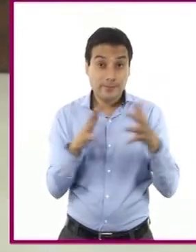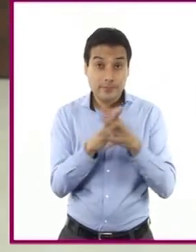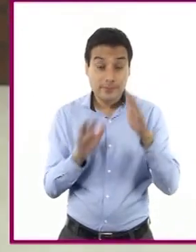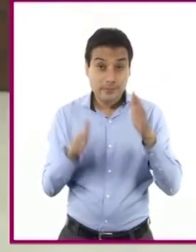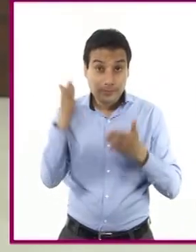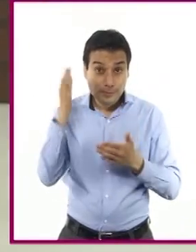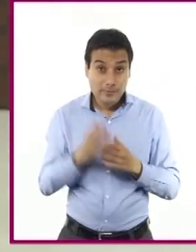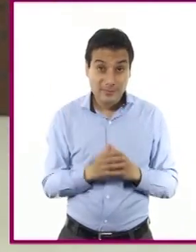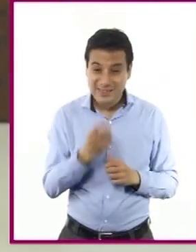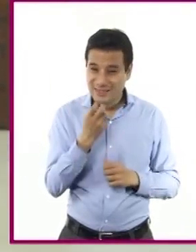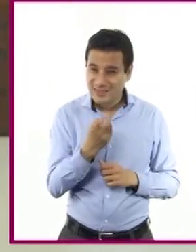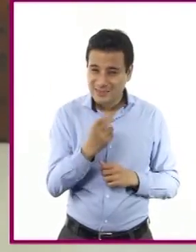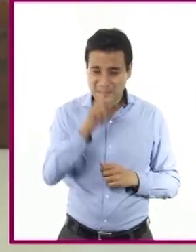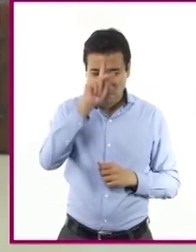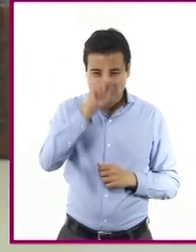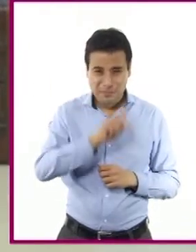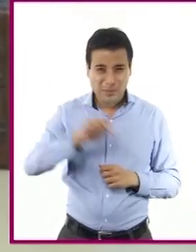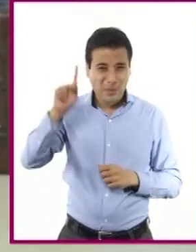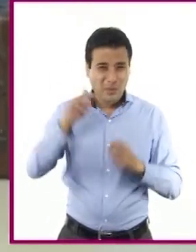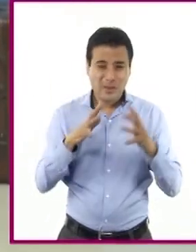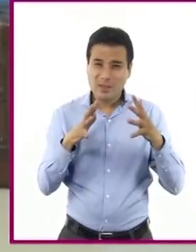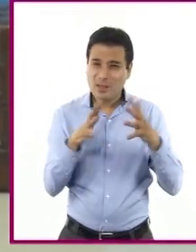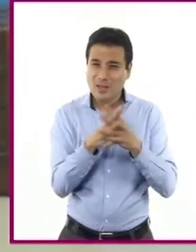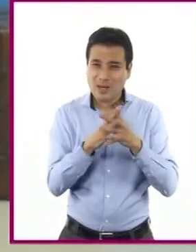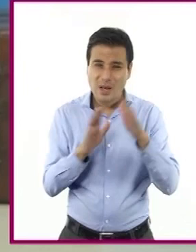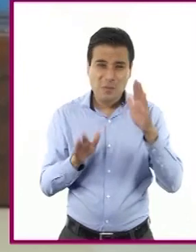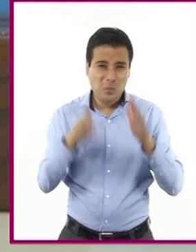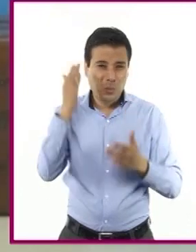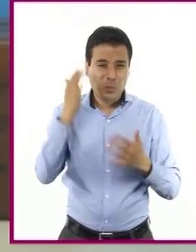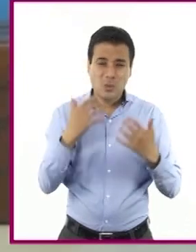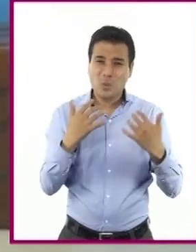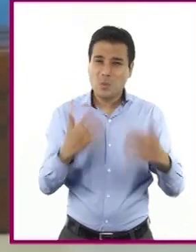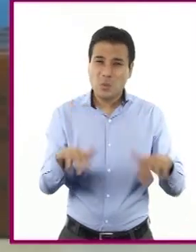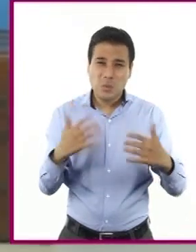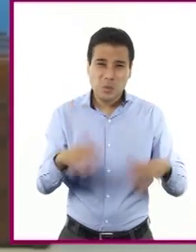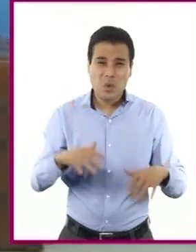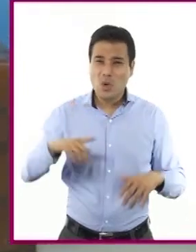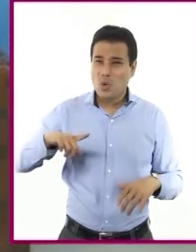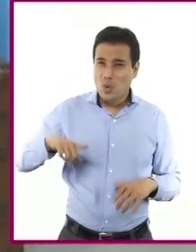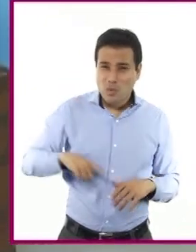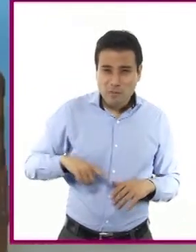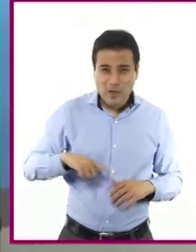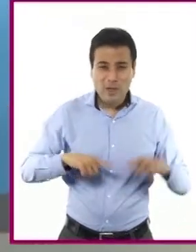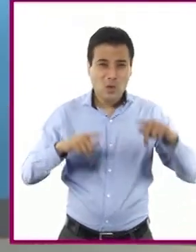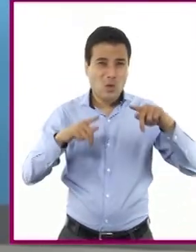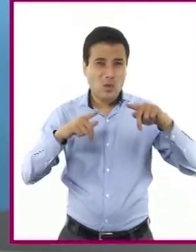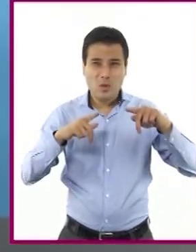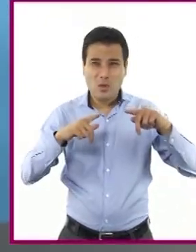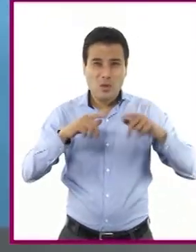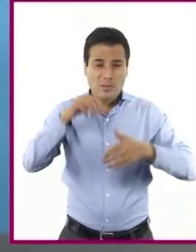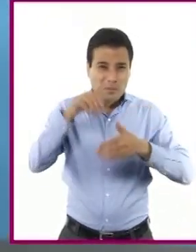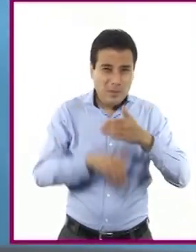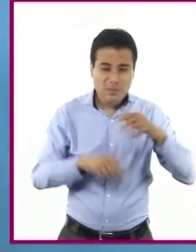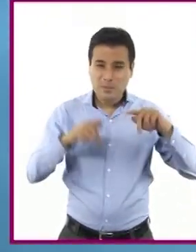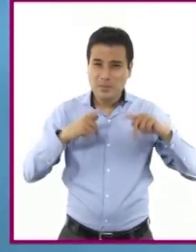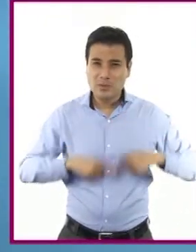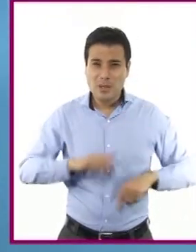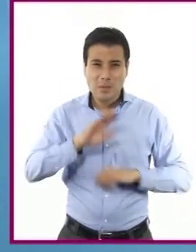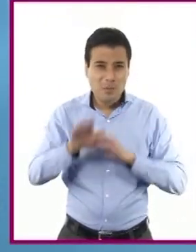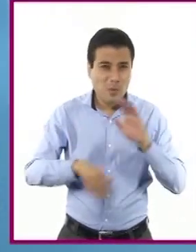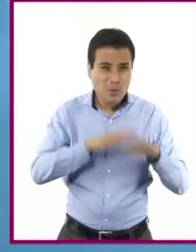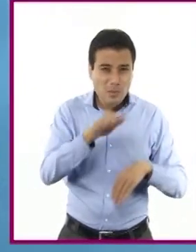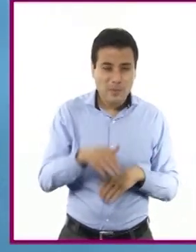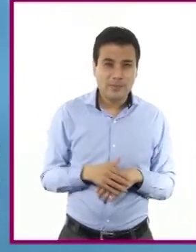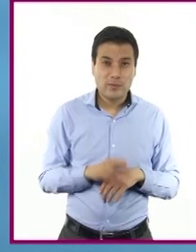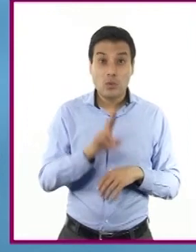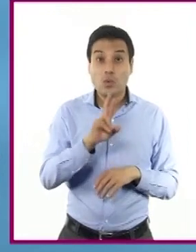la peor guerra que ha sufrido el mundo. En todos los frentes, los gobiernos y las personas se negaban a rendirse. Los